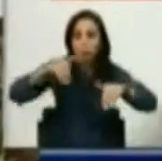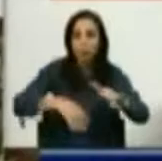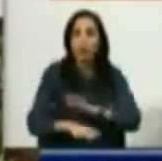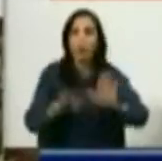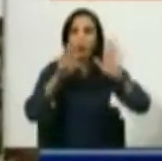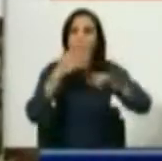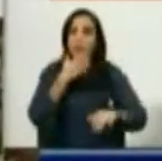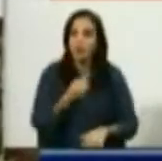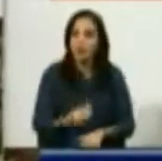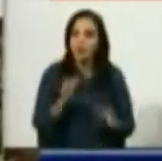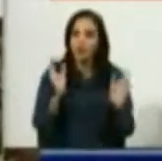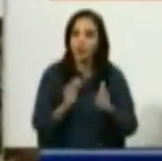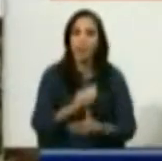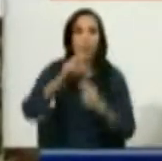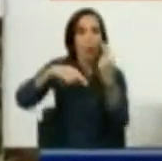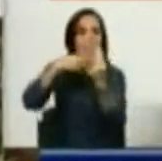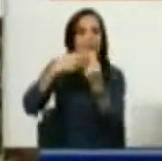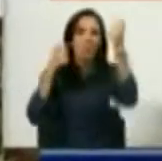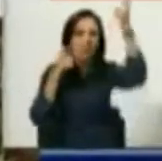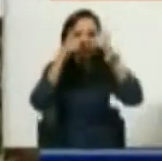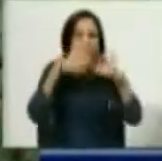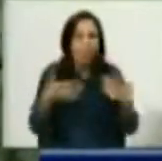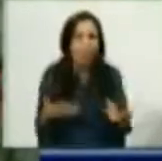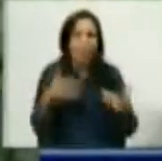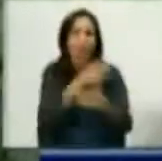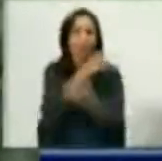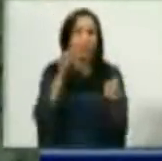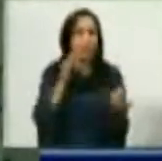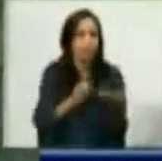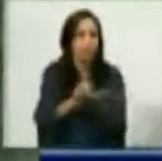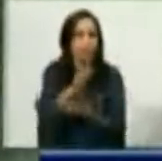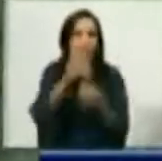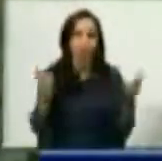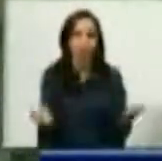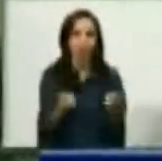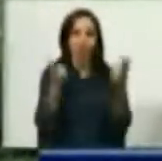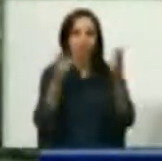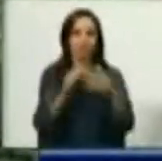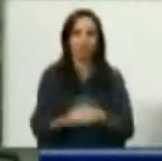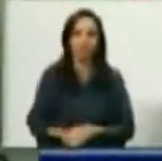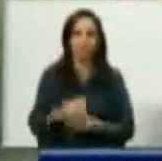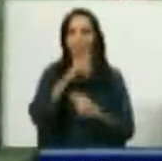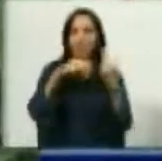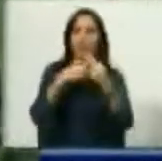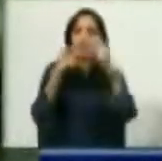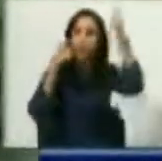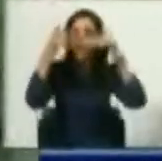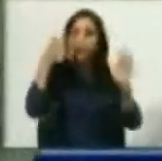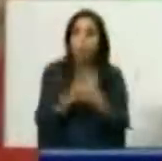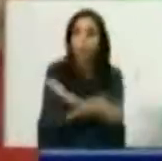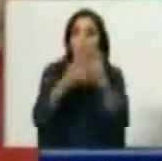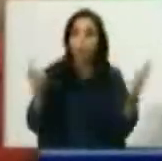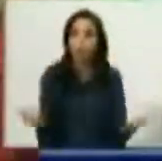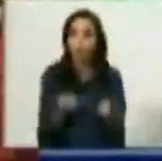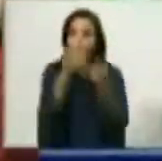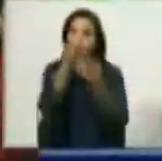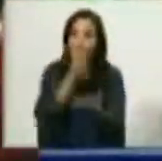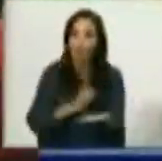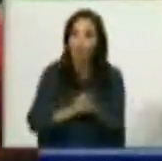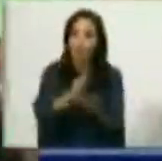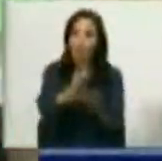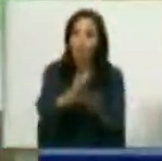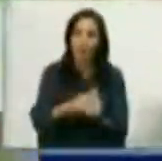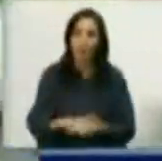de diciembre numeral chavismo es numeral chavismo es